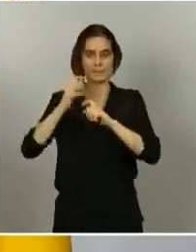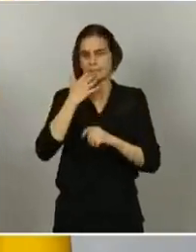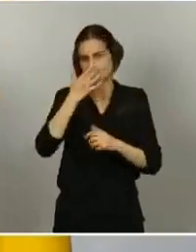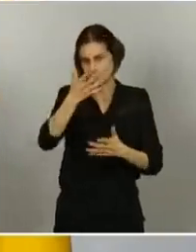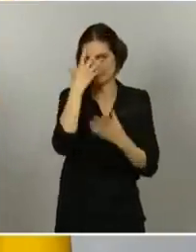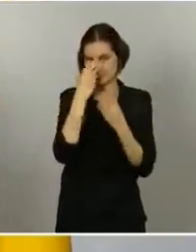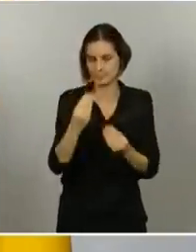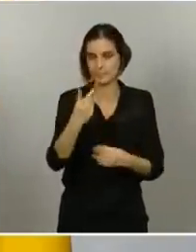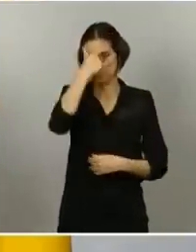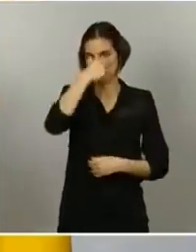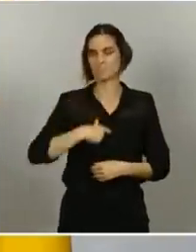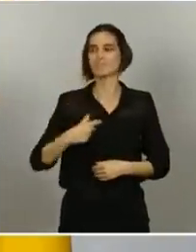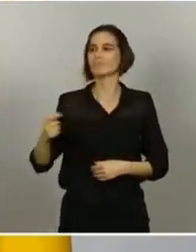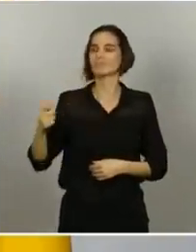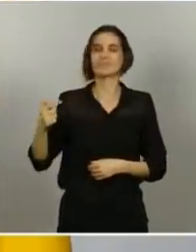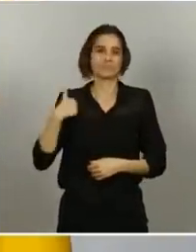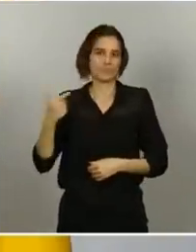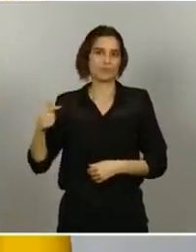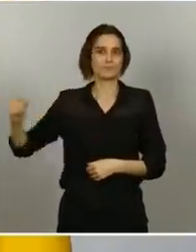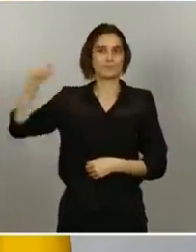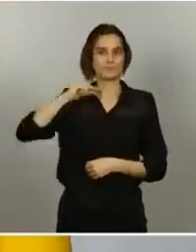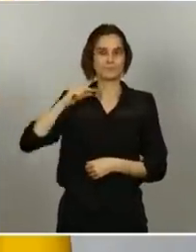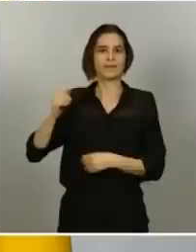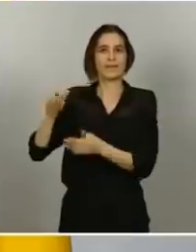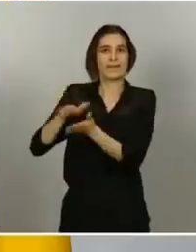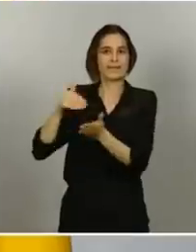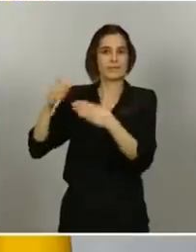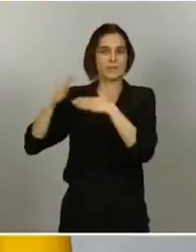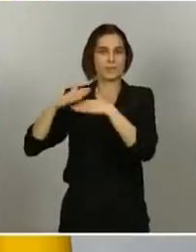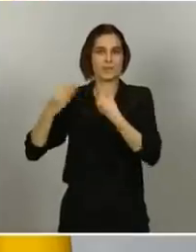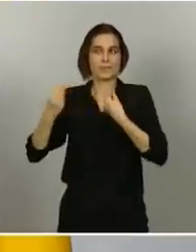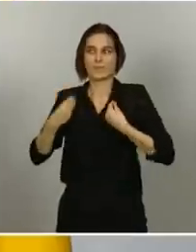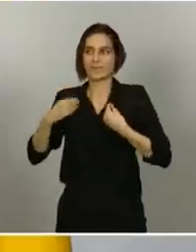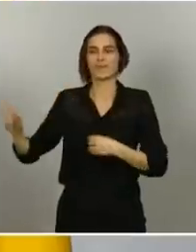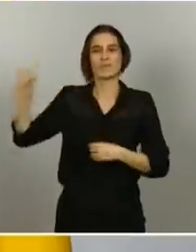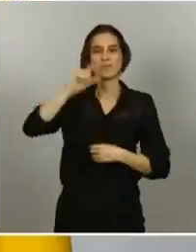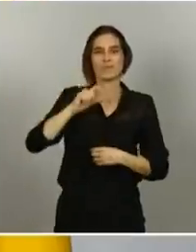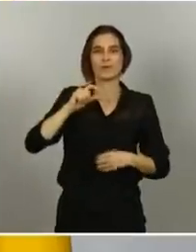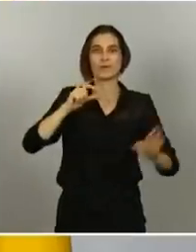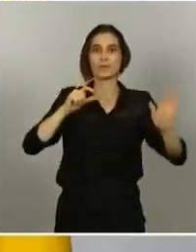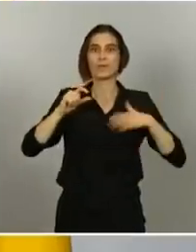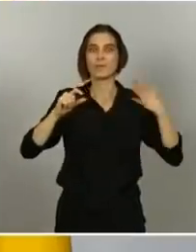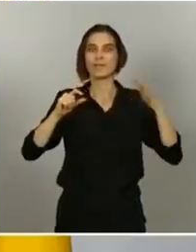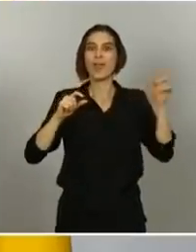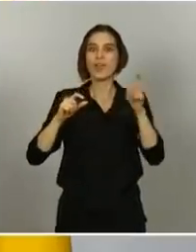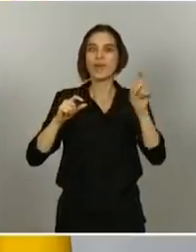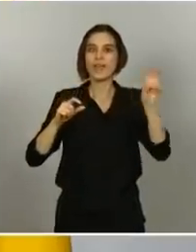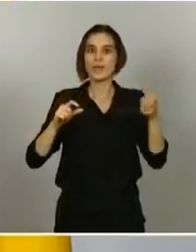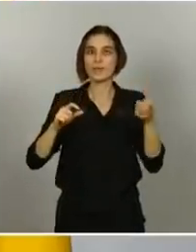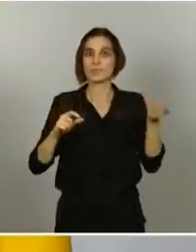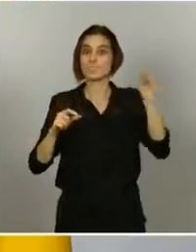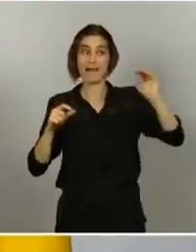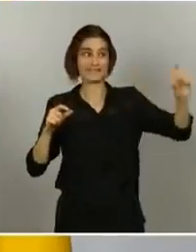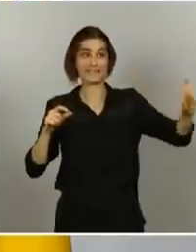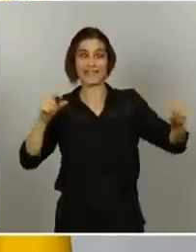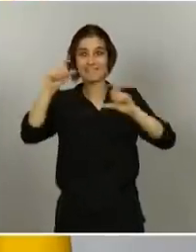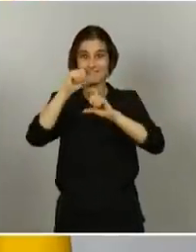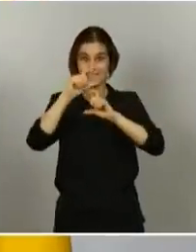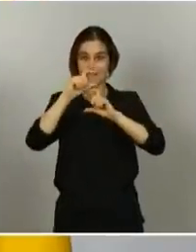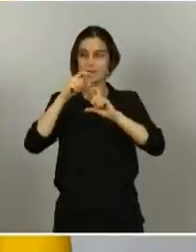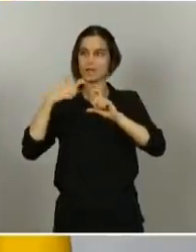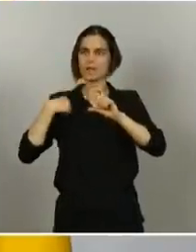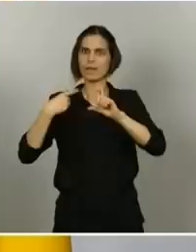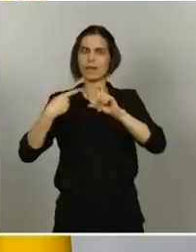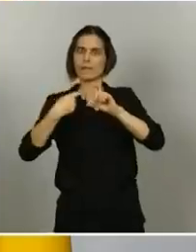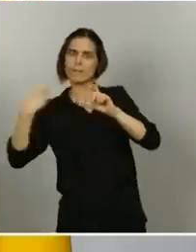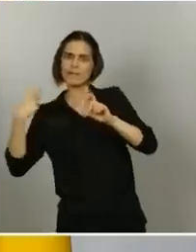consigue ganar 100 euros máis al mes non se le restarían 100 euros de la prestación sino algo menos así se garantiza